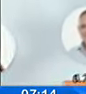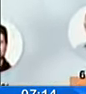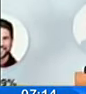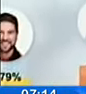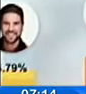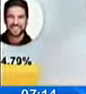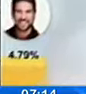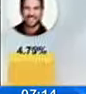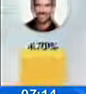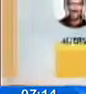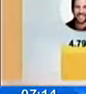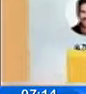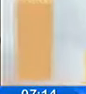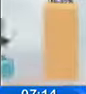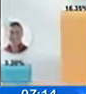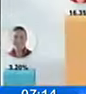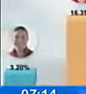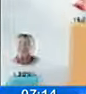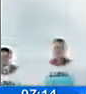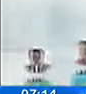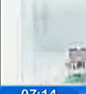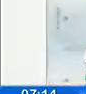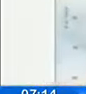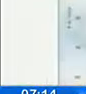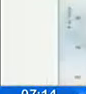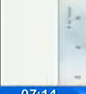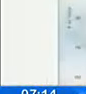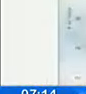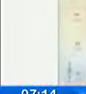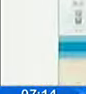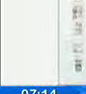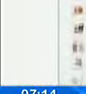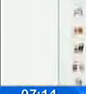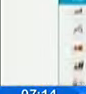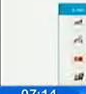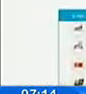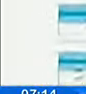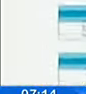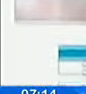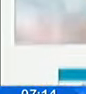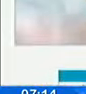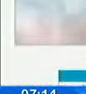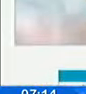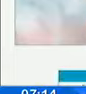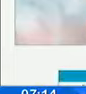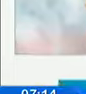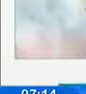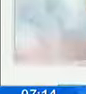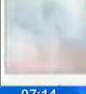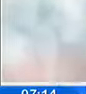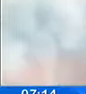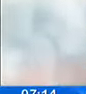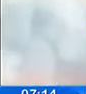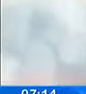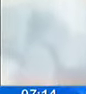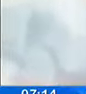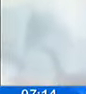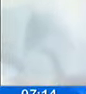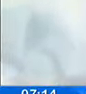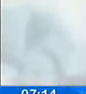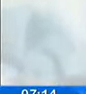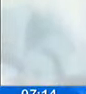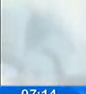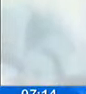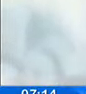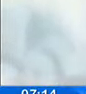28.28% para el candidato Guillermo Lasso. Esto repetimos a esta hora. Revisada la votación en el